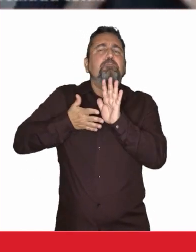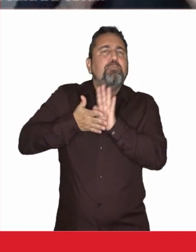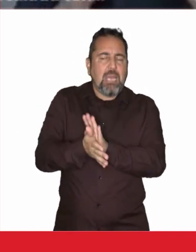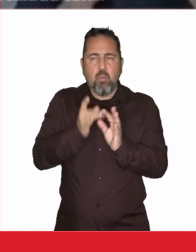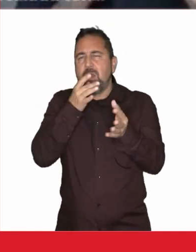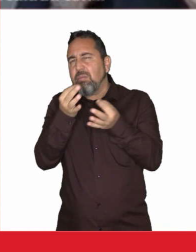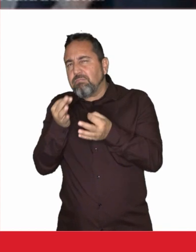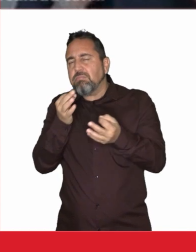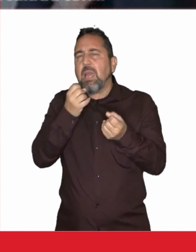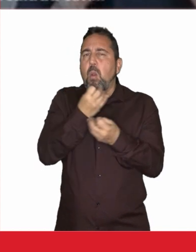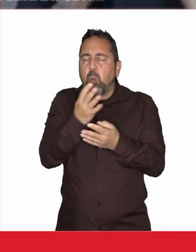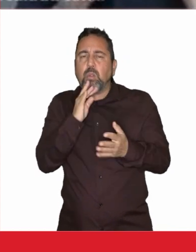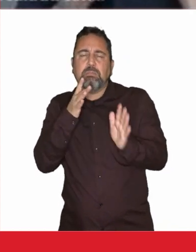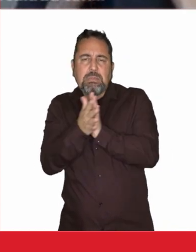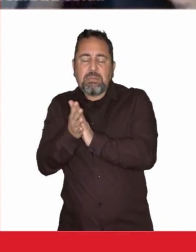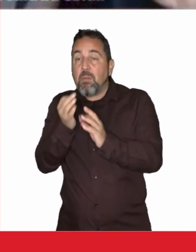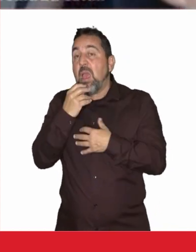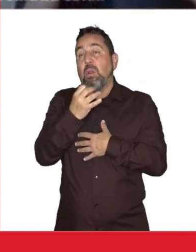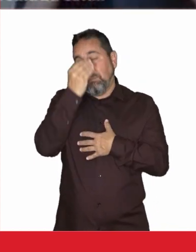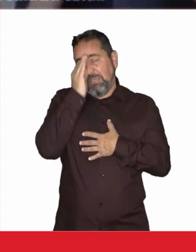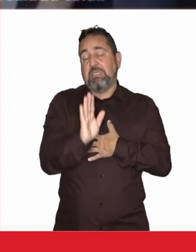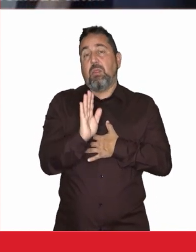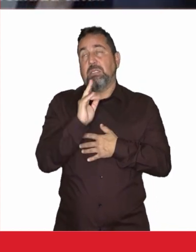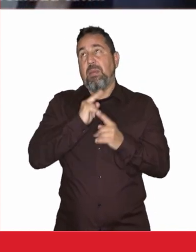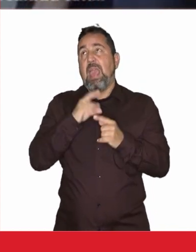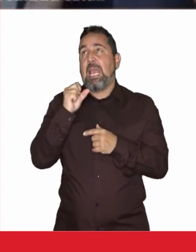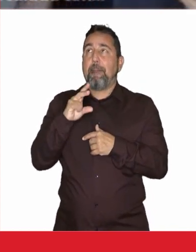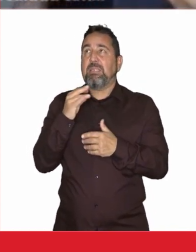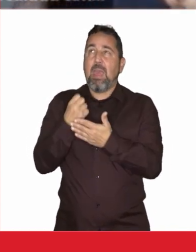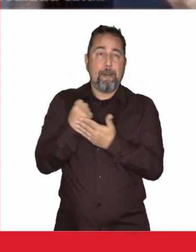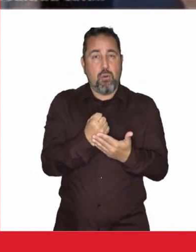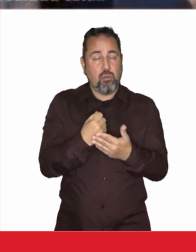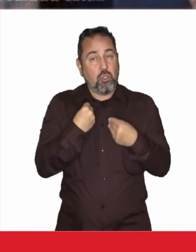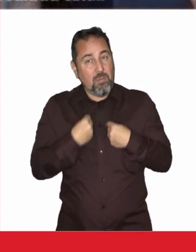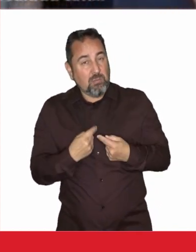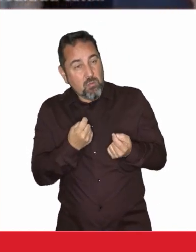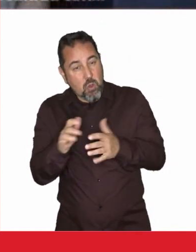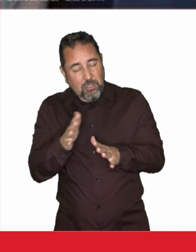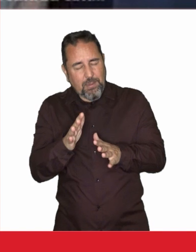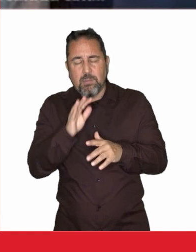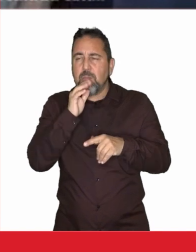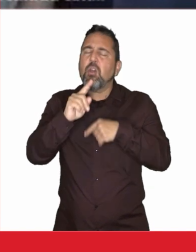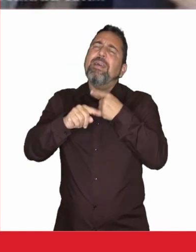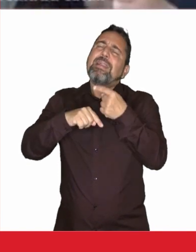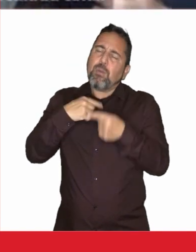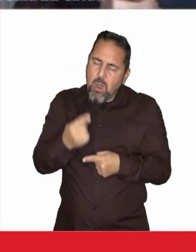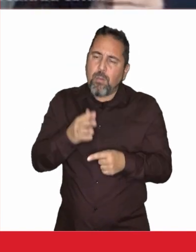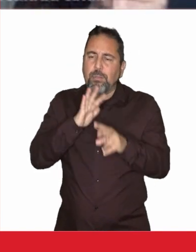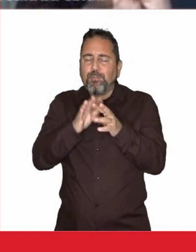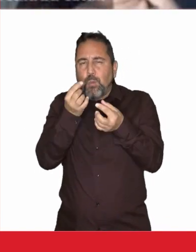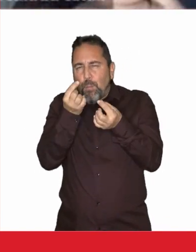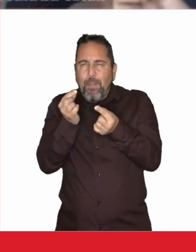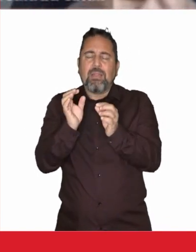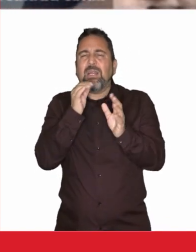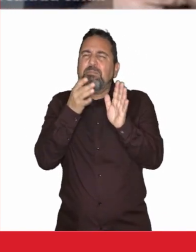momento para explicar algunos matices, porque algunas personas puede que estéis pensando, y entonces el canvas de apoyos sería un poco lo mismo. Entonces